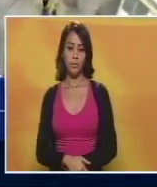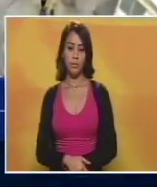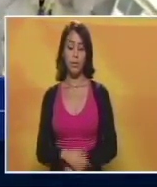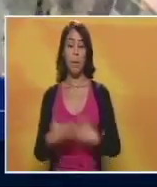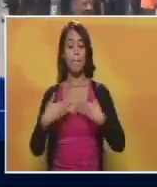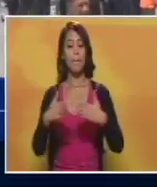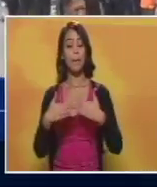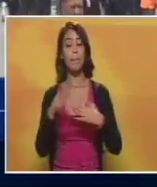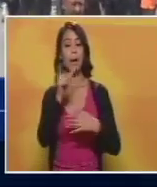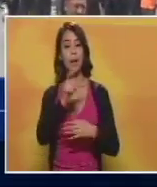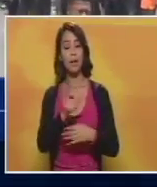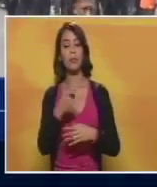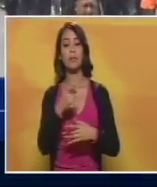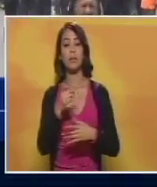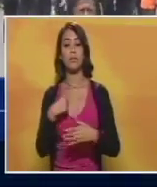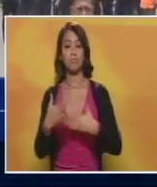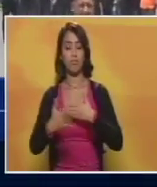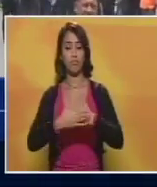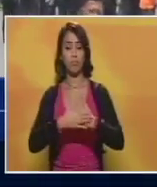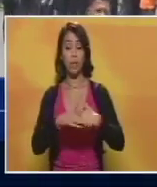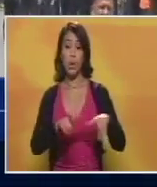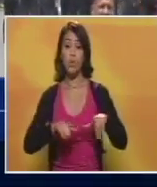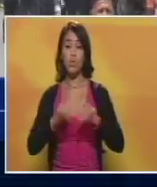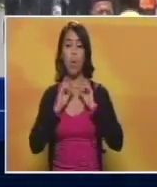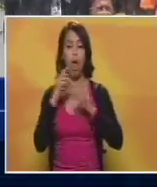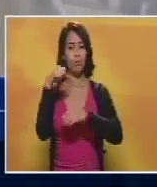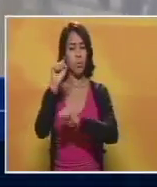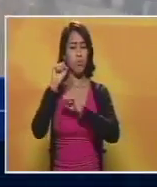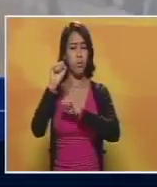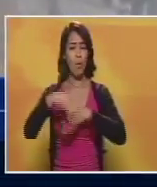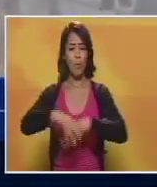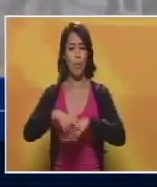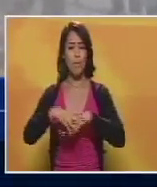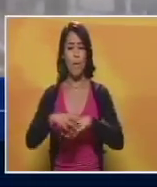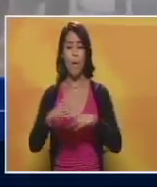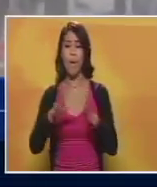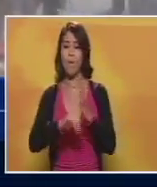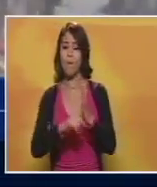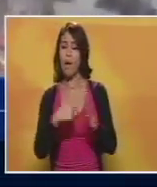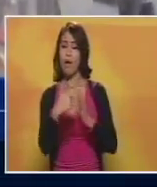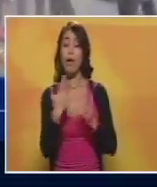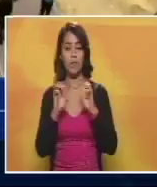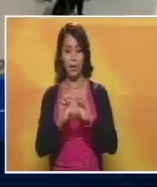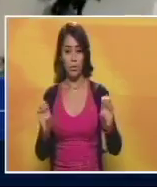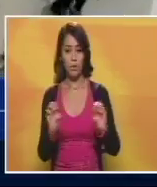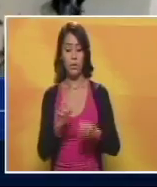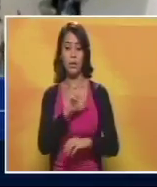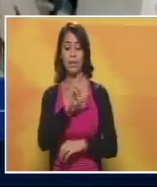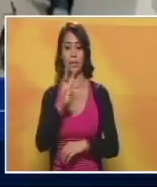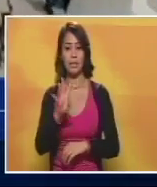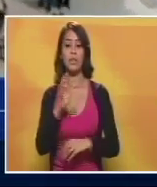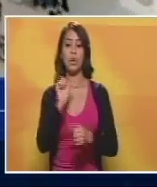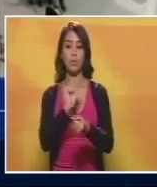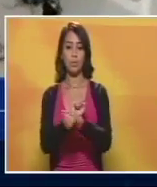enfrentamiento al cambio climático y las insuficientes capacidades de transporte en el Mar Caribe, lo que constituye un freno